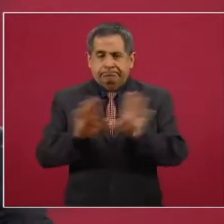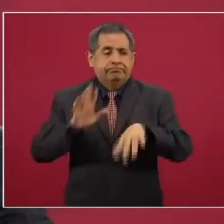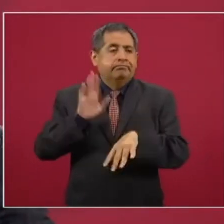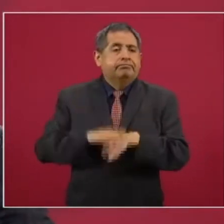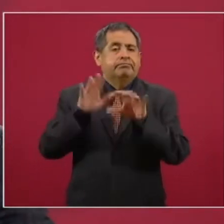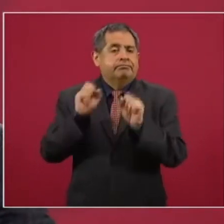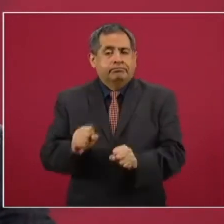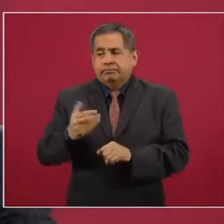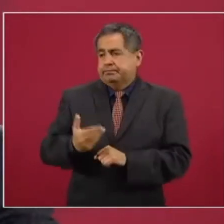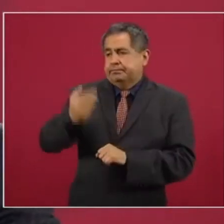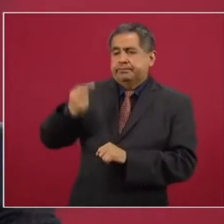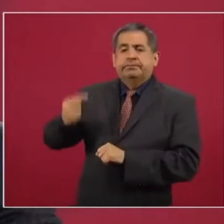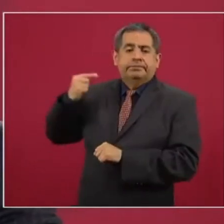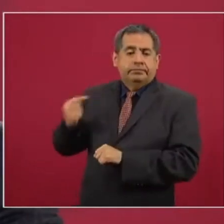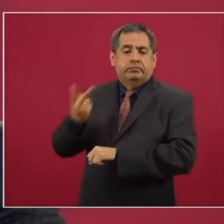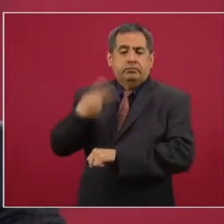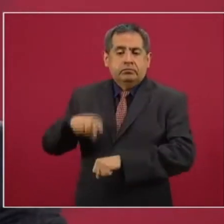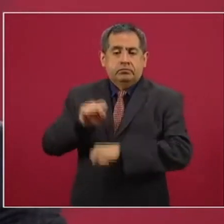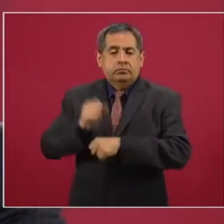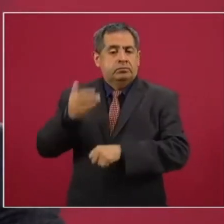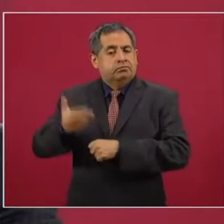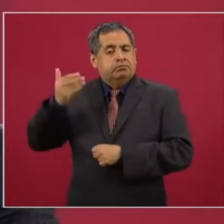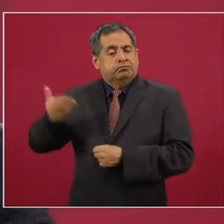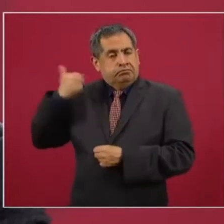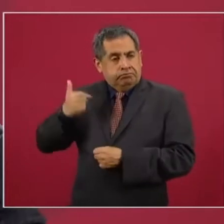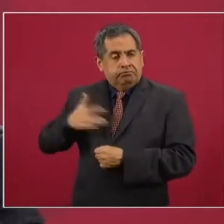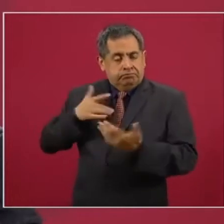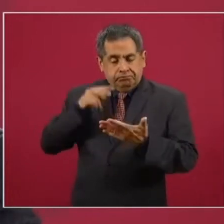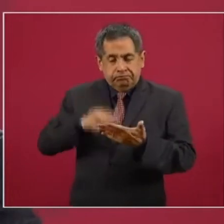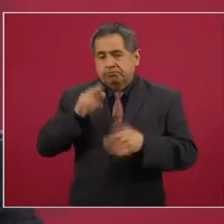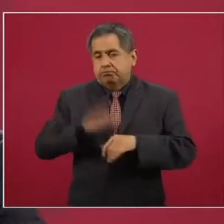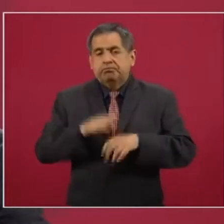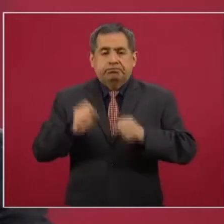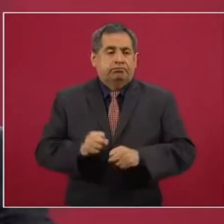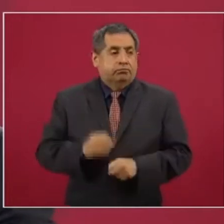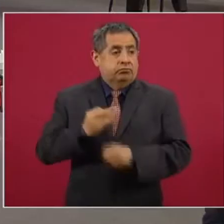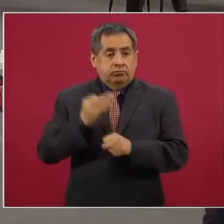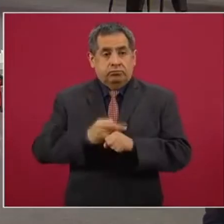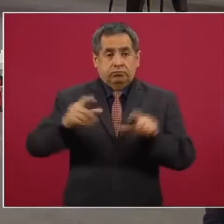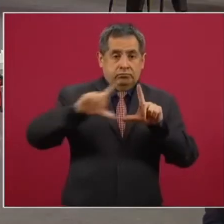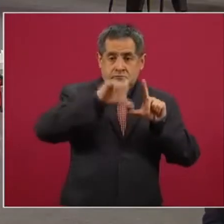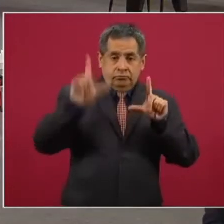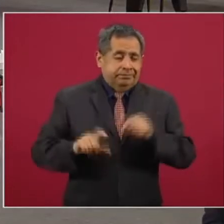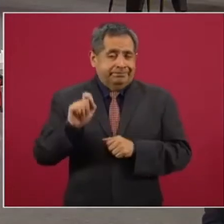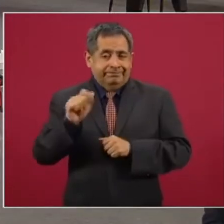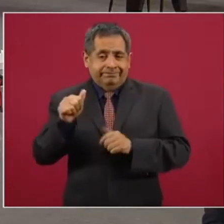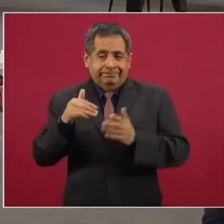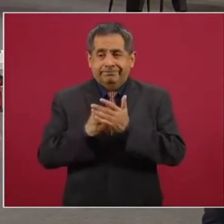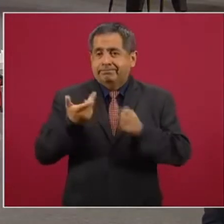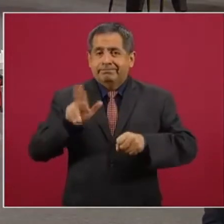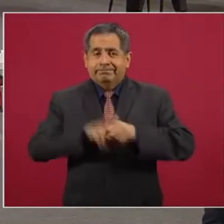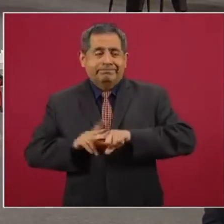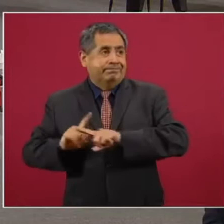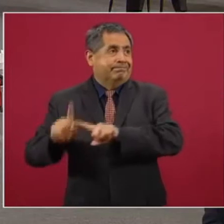salud, de atención de la salud del Sistema Nacional de Salud, son más de 26,000 y estos datos se van integrando a